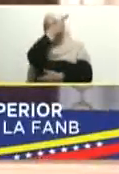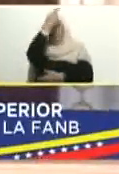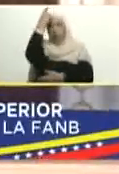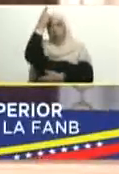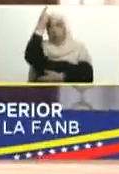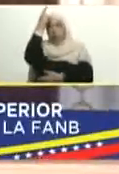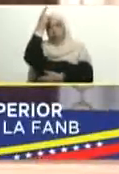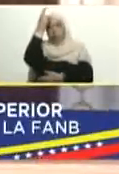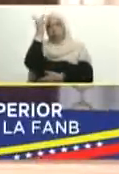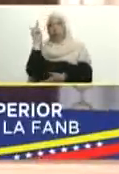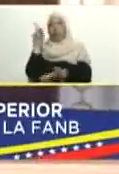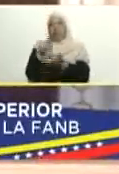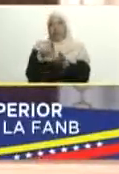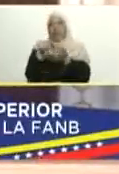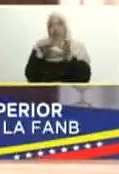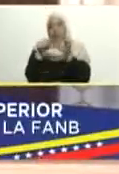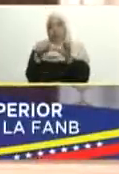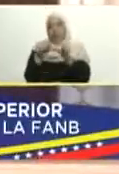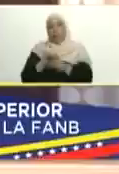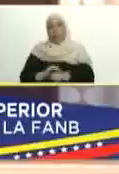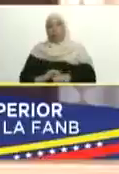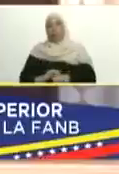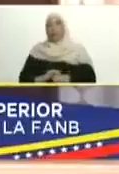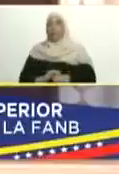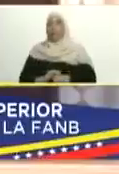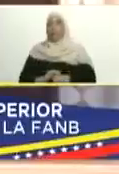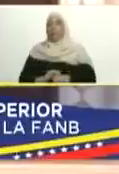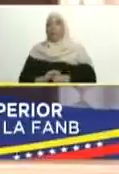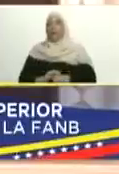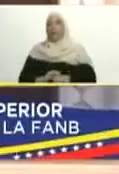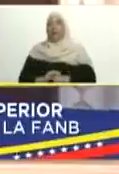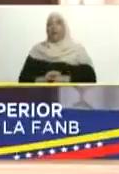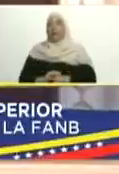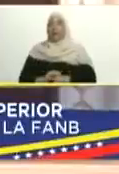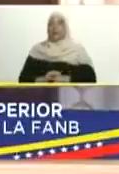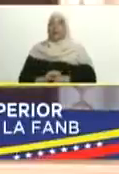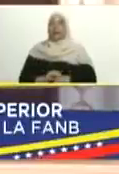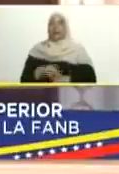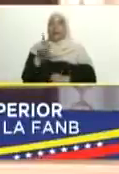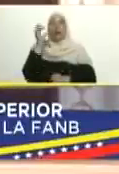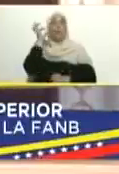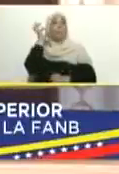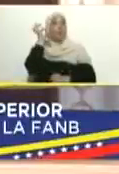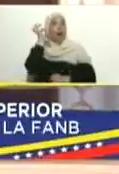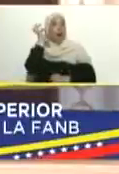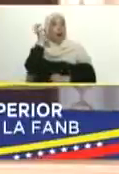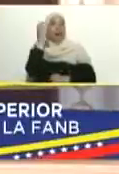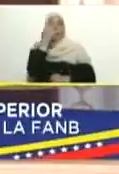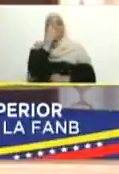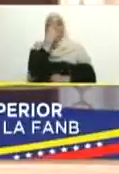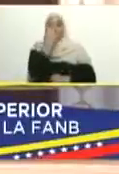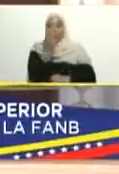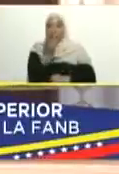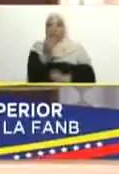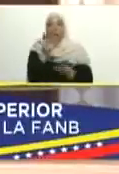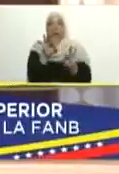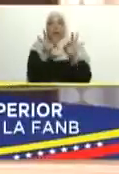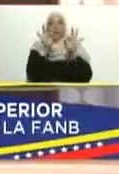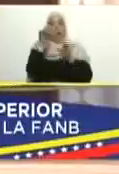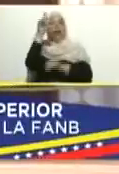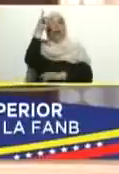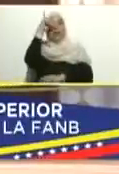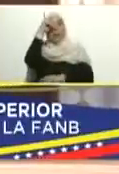y siempre consecuente. Está como invitada especial la vicepresidenta de la República